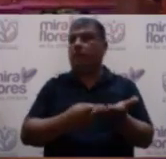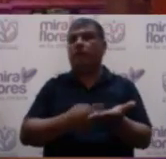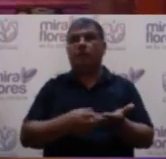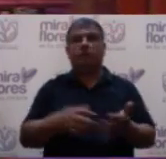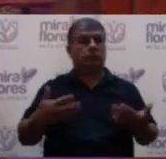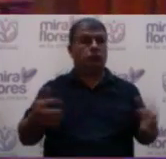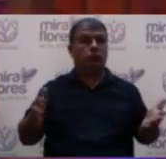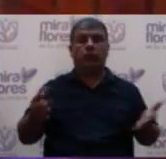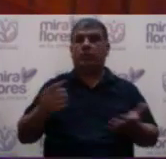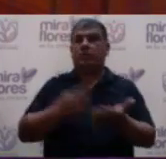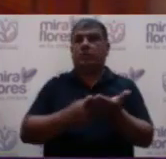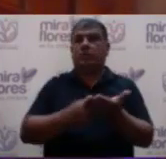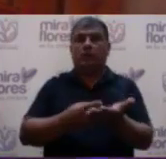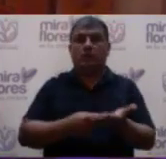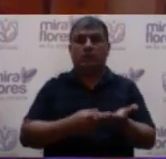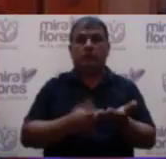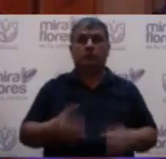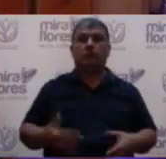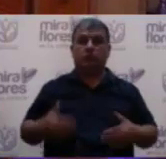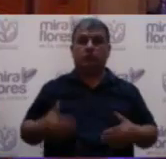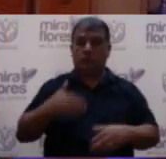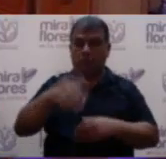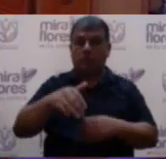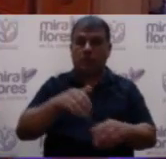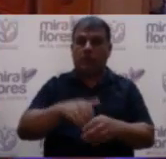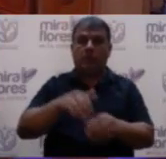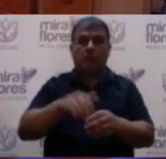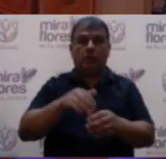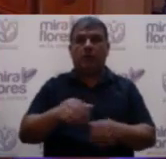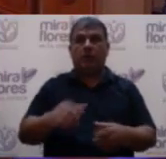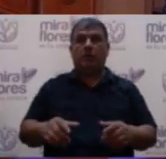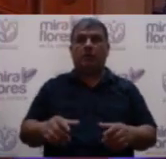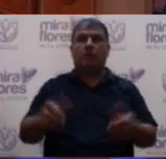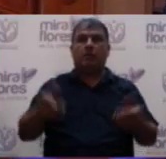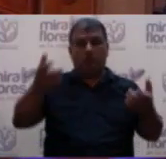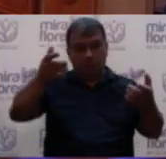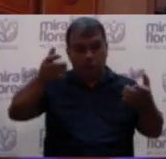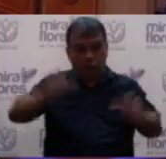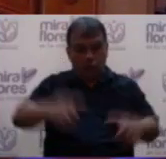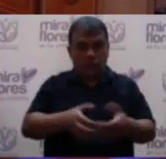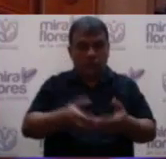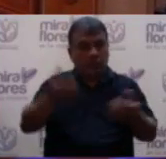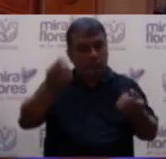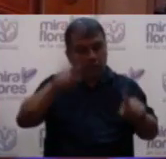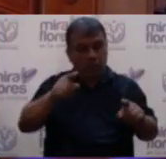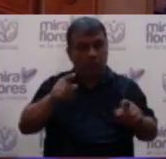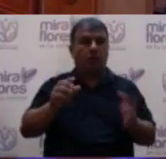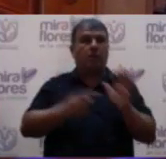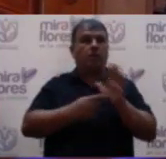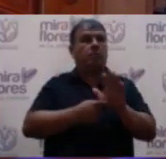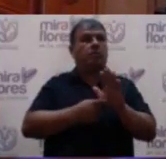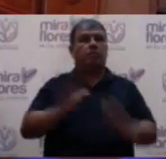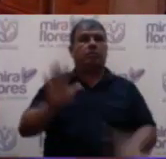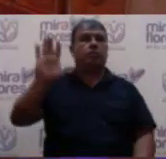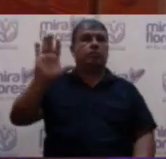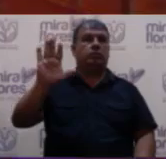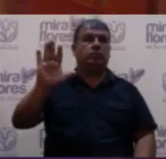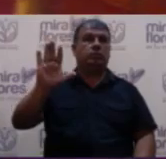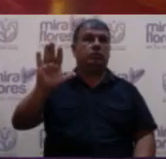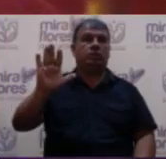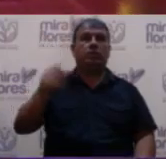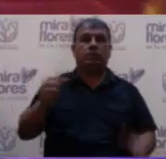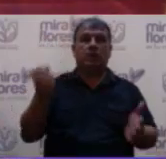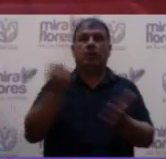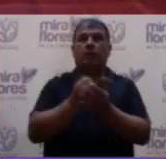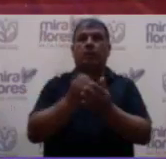No tenemos debate. Procederemos al voto. Aquellos miembros del Consejo que estén a favor de aprobarlo, si no se expresan la señal de conformidad.